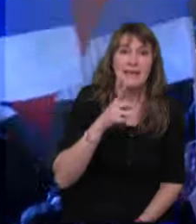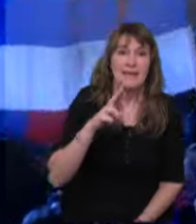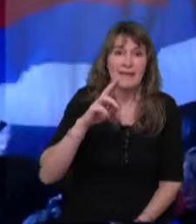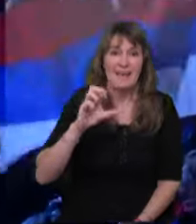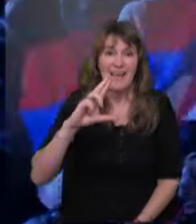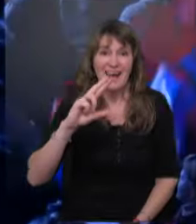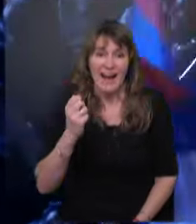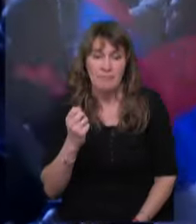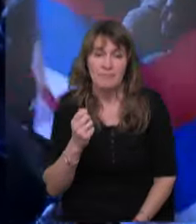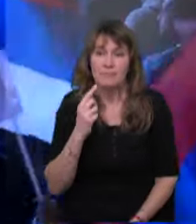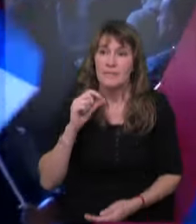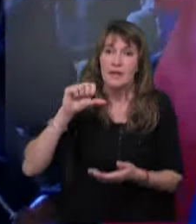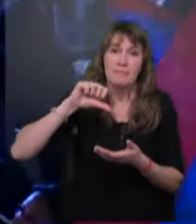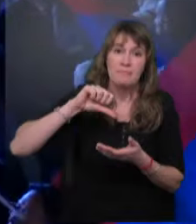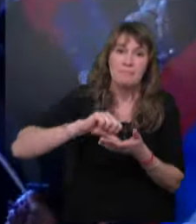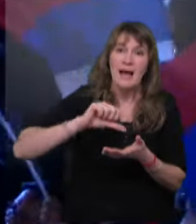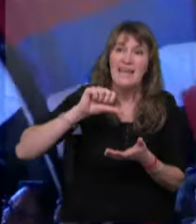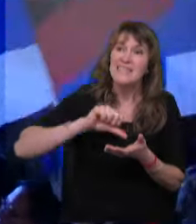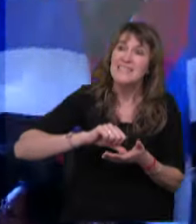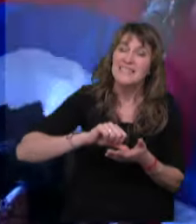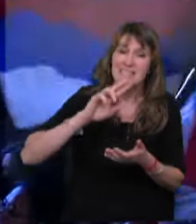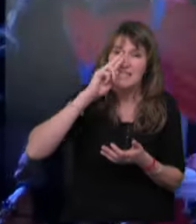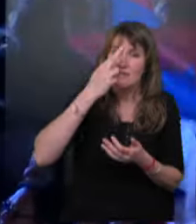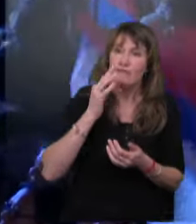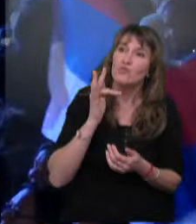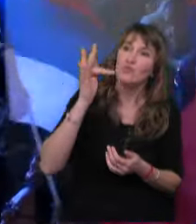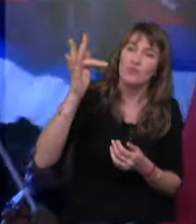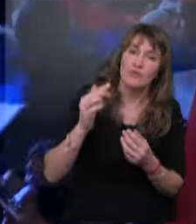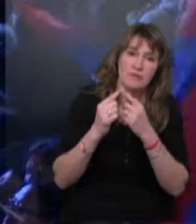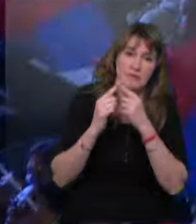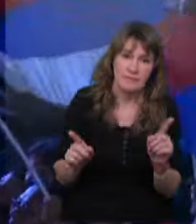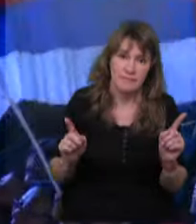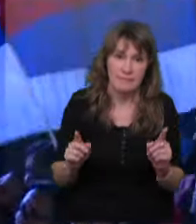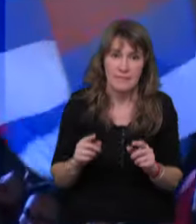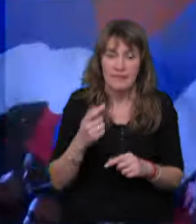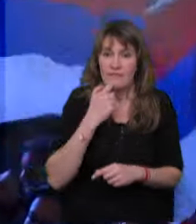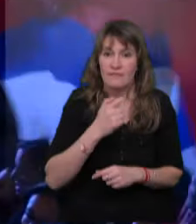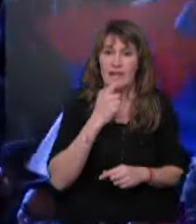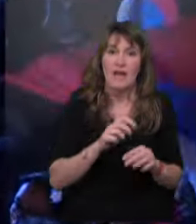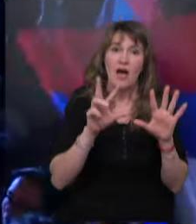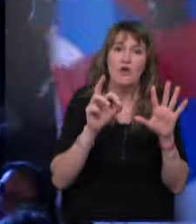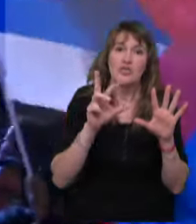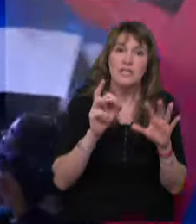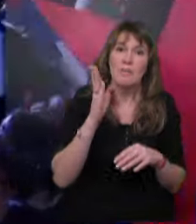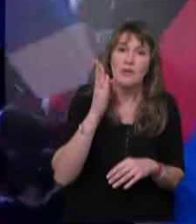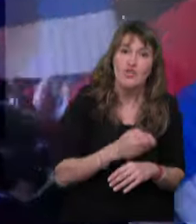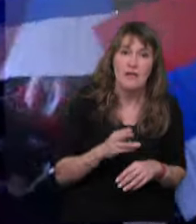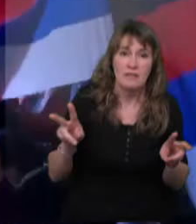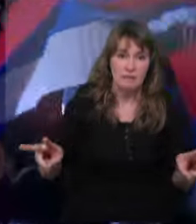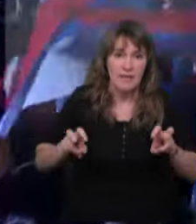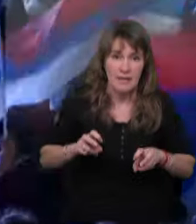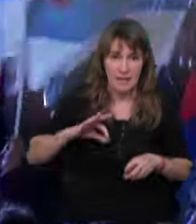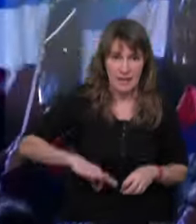una patria con un futuro diferente, donde el 80% que no fue atendido, que perdieron ingresos en